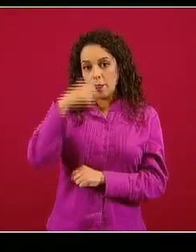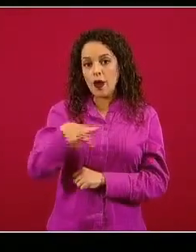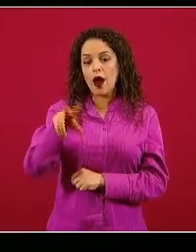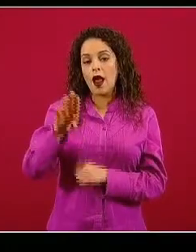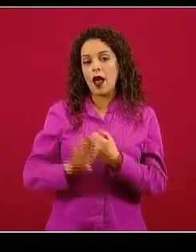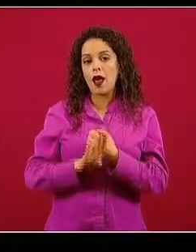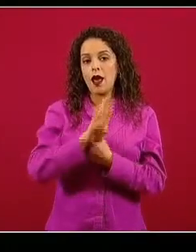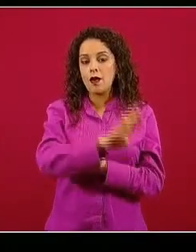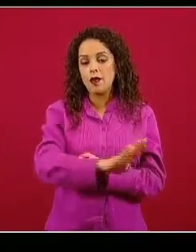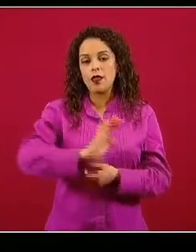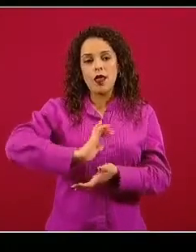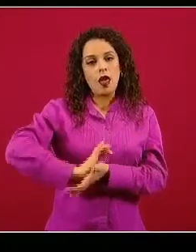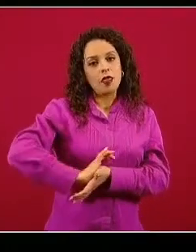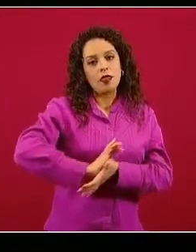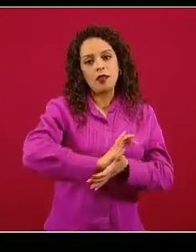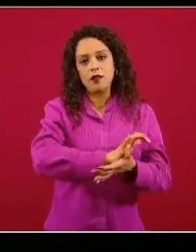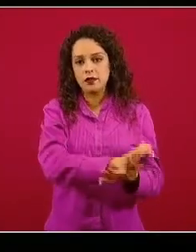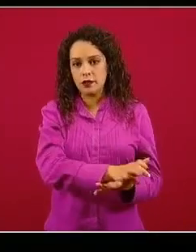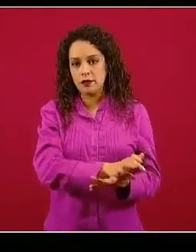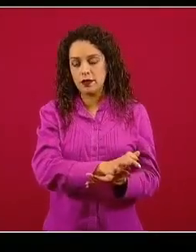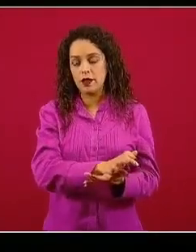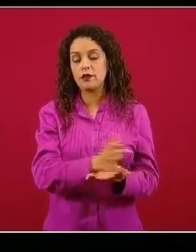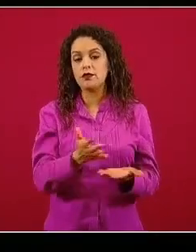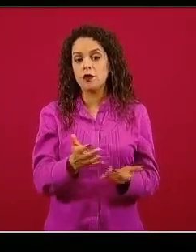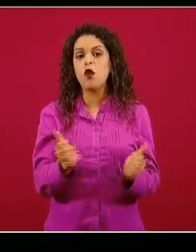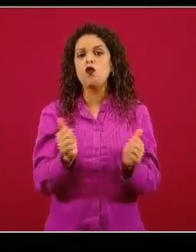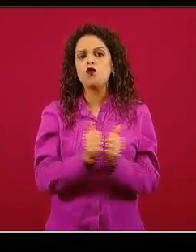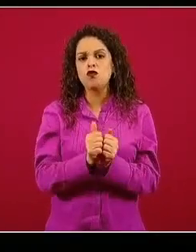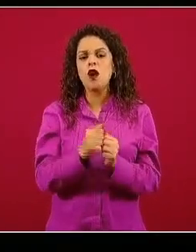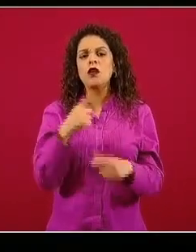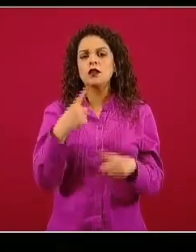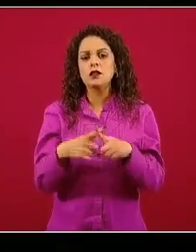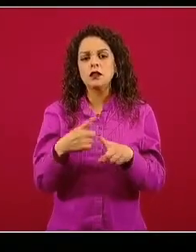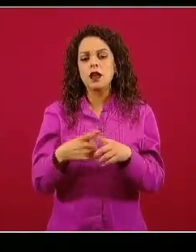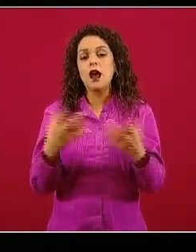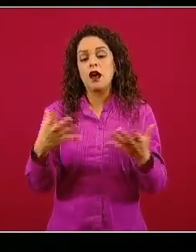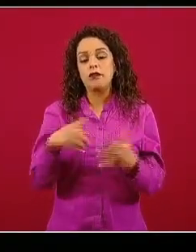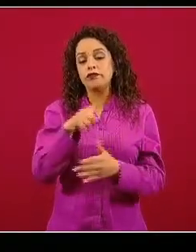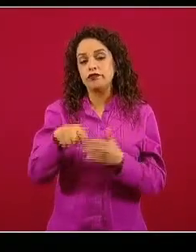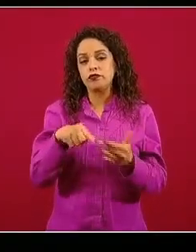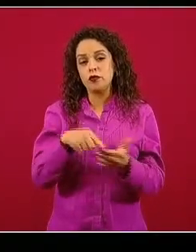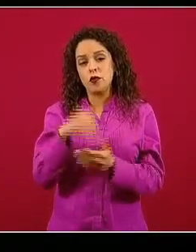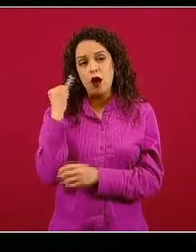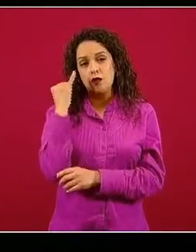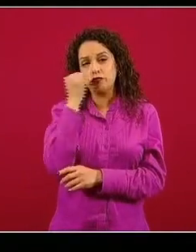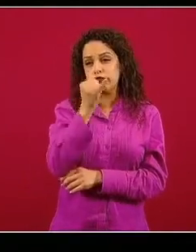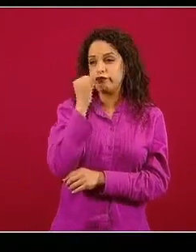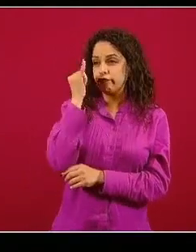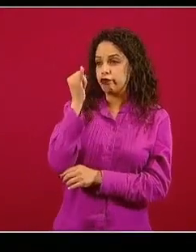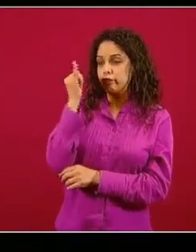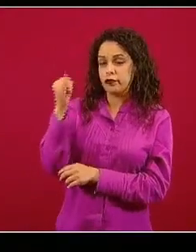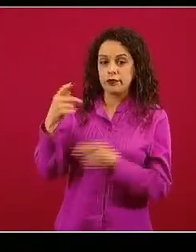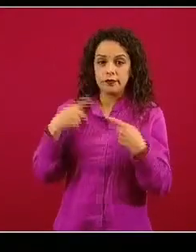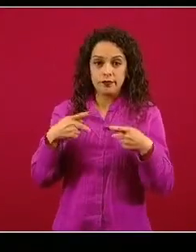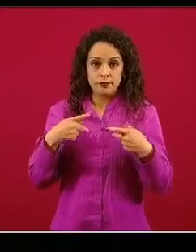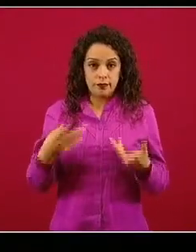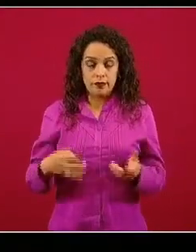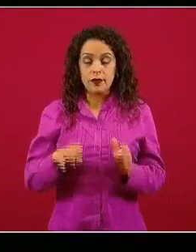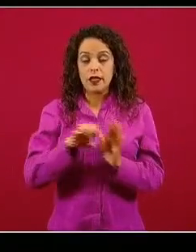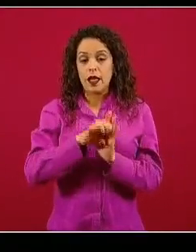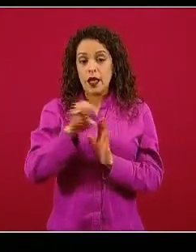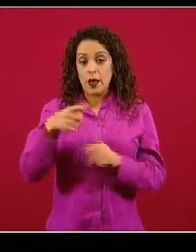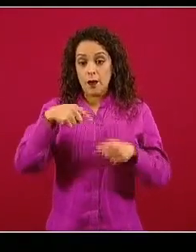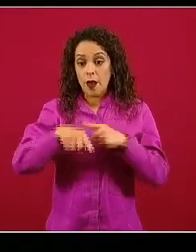vacunas hacia las zonas más alejadas, porque si se hace una convocatoria, por ejemplo, de acude a vacunarte,